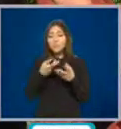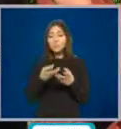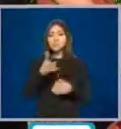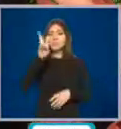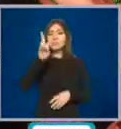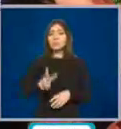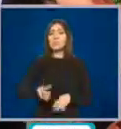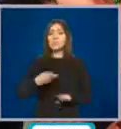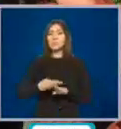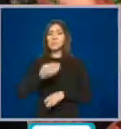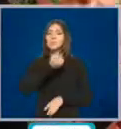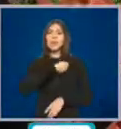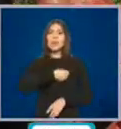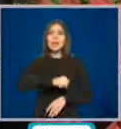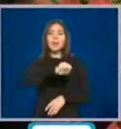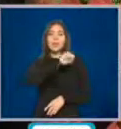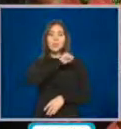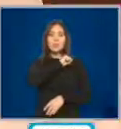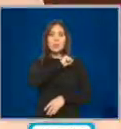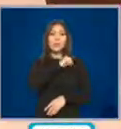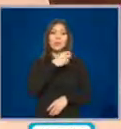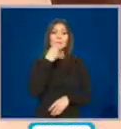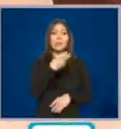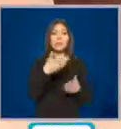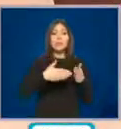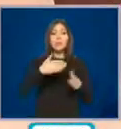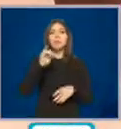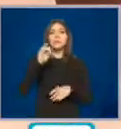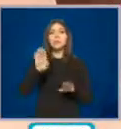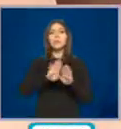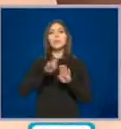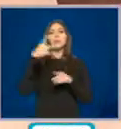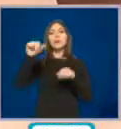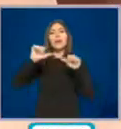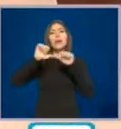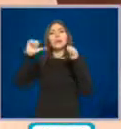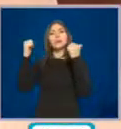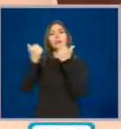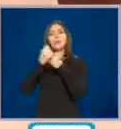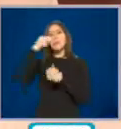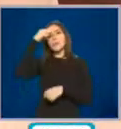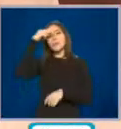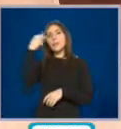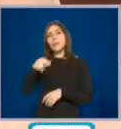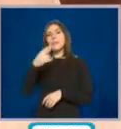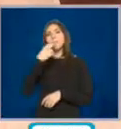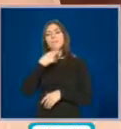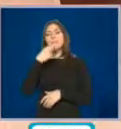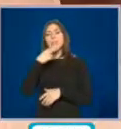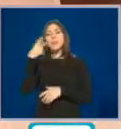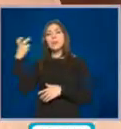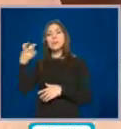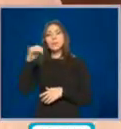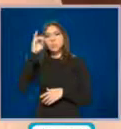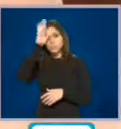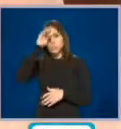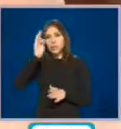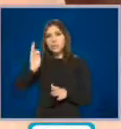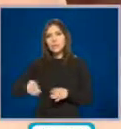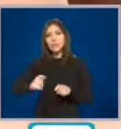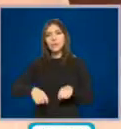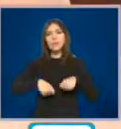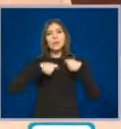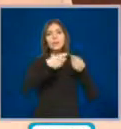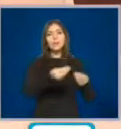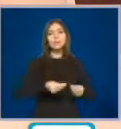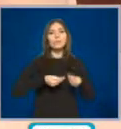porque aparte esta receta, bueno, pues como todos los martes, está avalada por la Asociación Mexicana de Diabetes, a quien le agradecemos muchísimo que de verdad nos comparta este